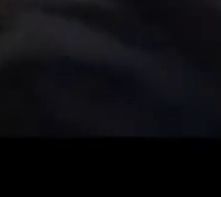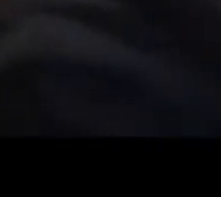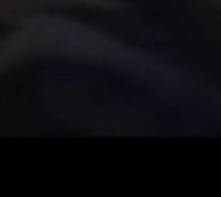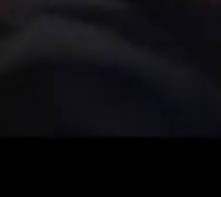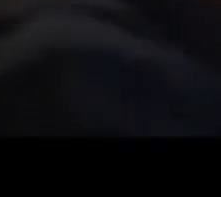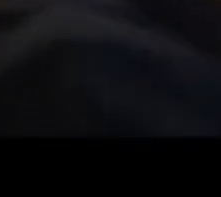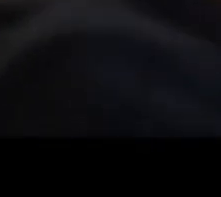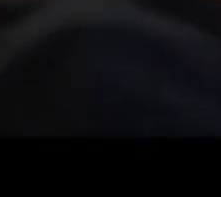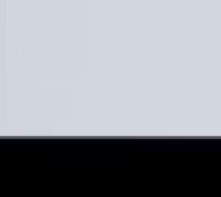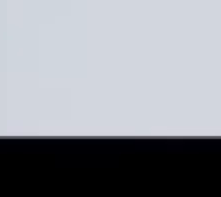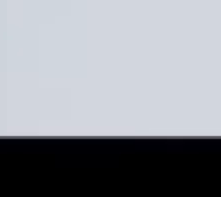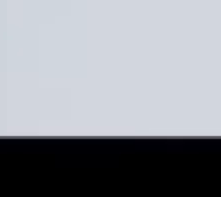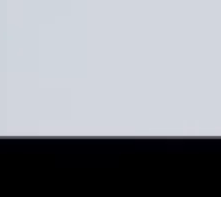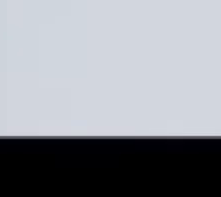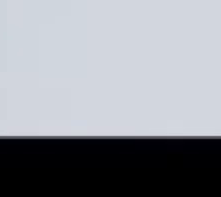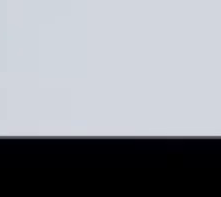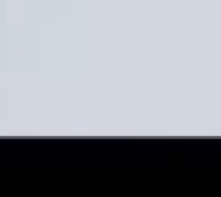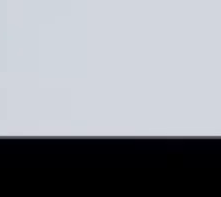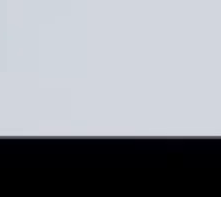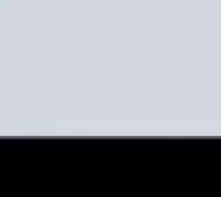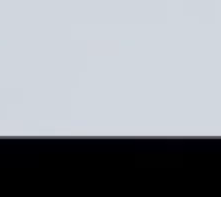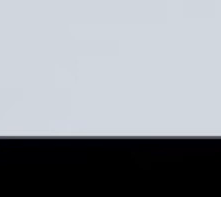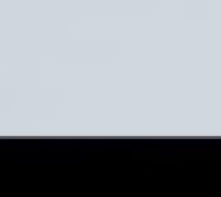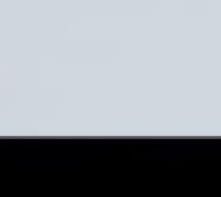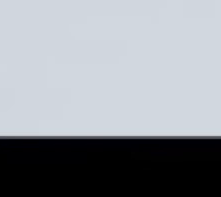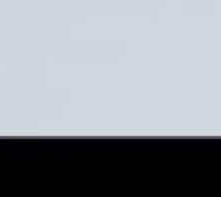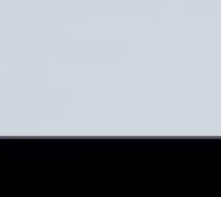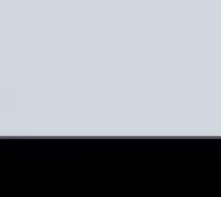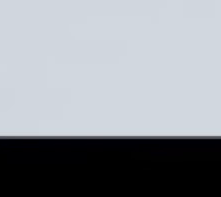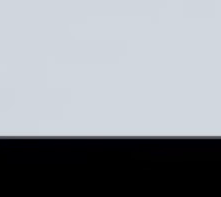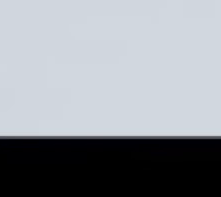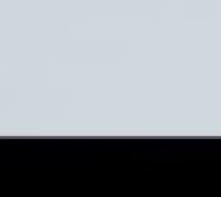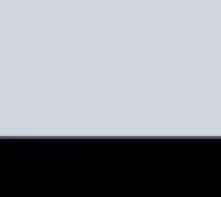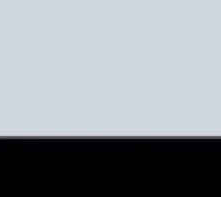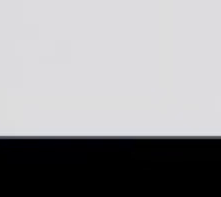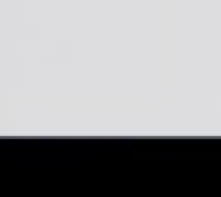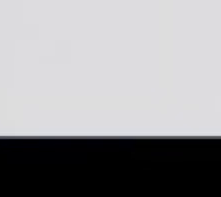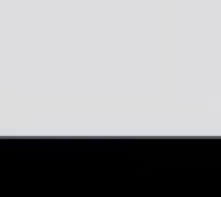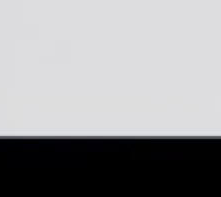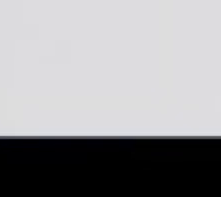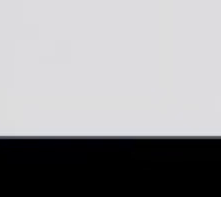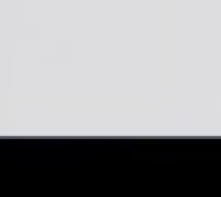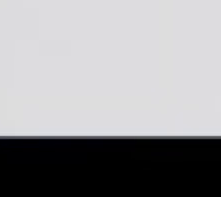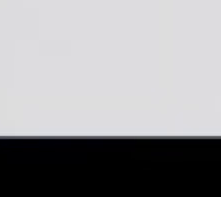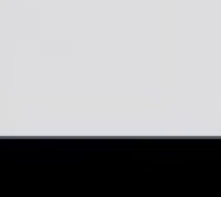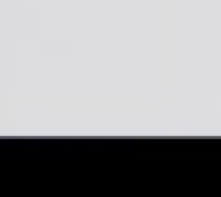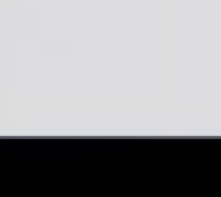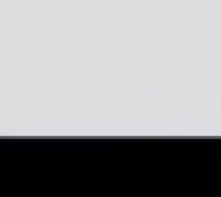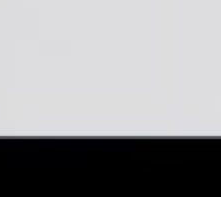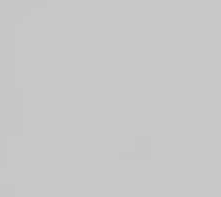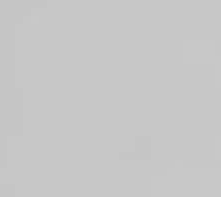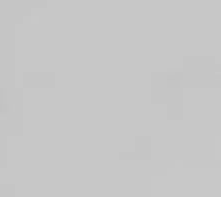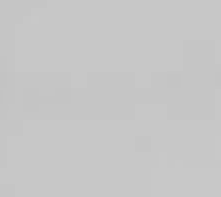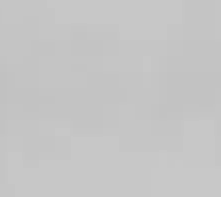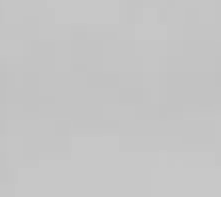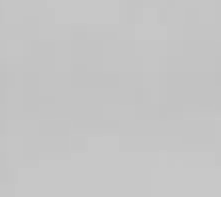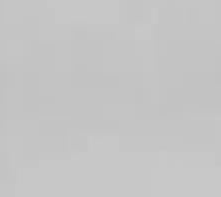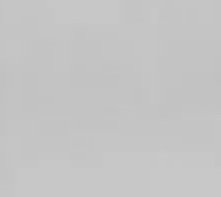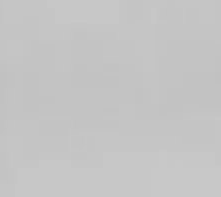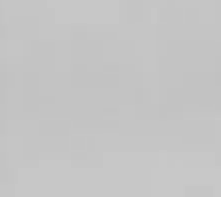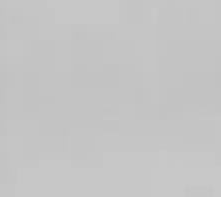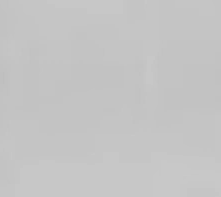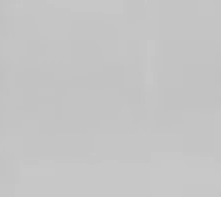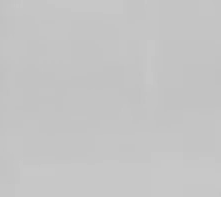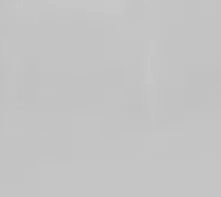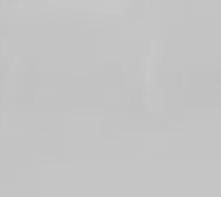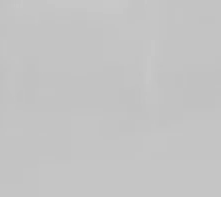experiencia que recién comienza. Marca ya numeral 503. Tigo One, hechos para ti. Siente